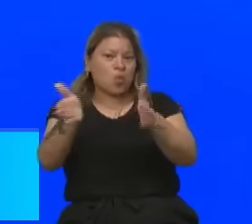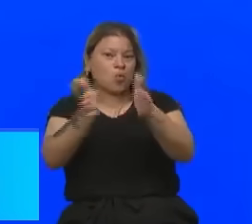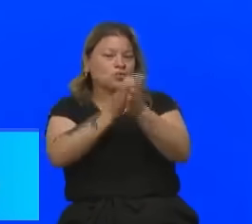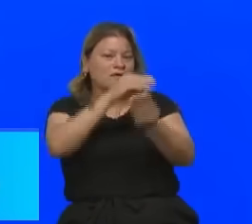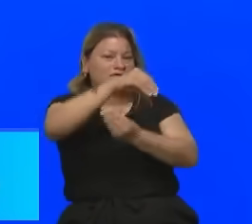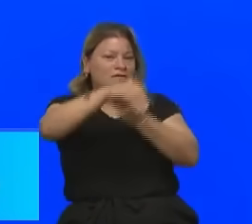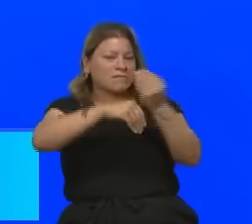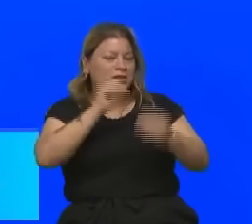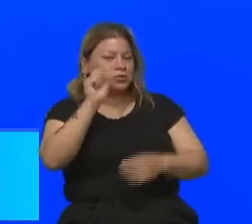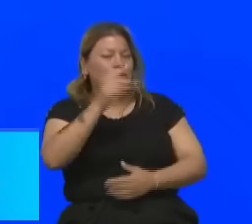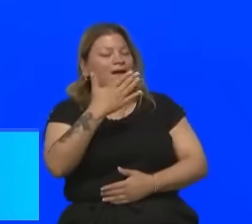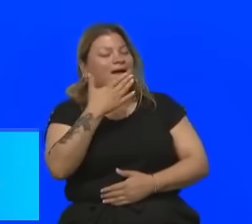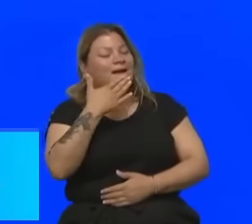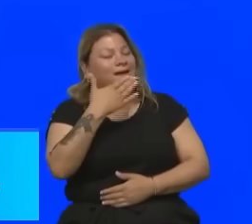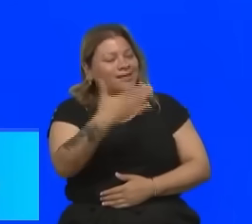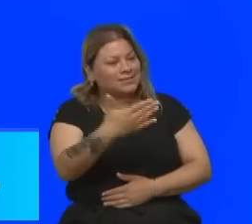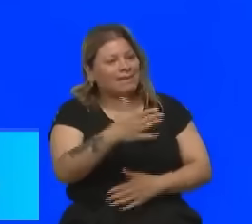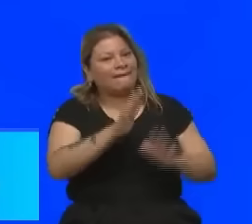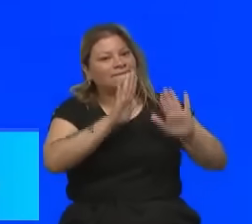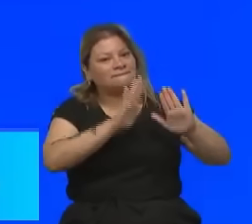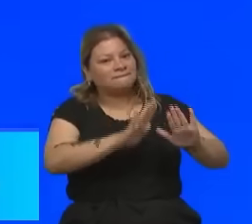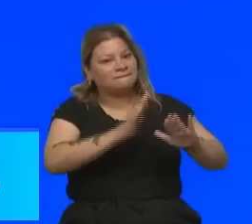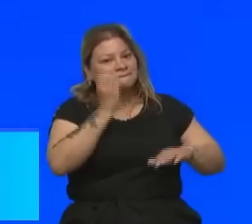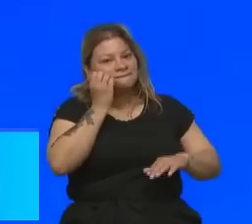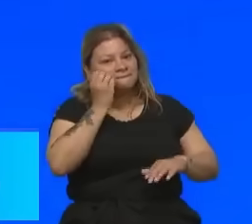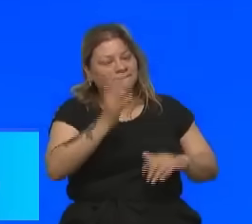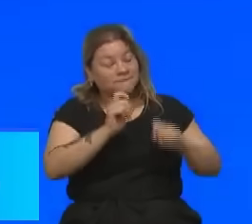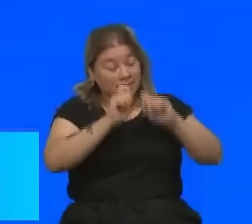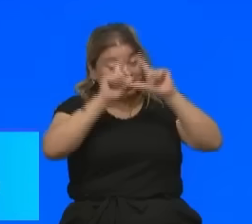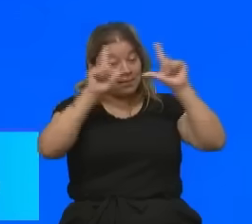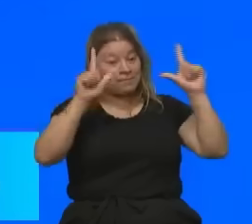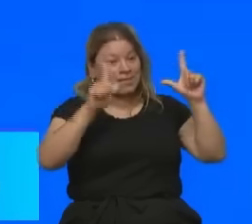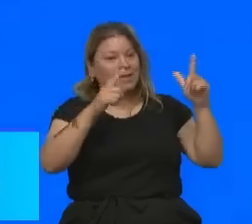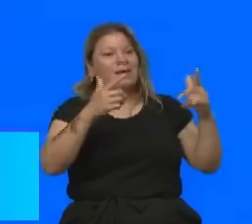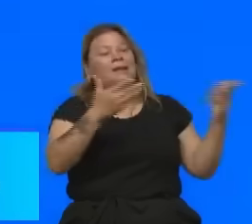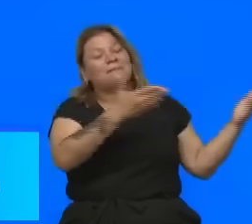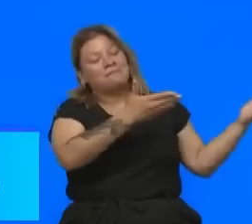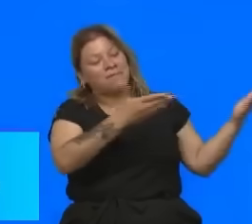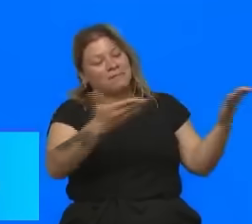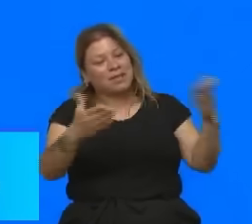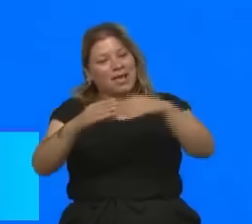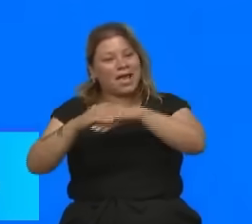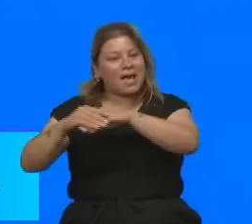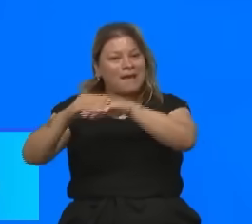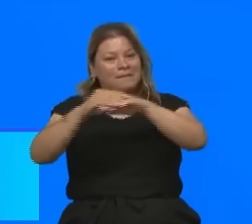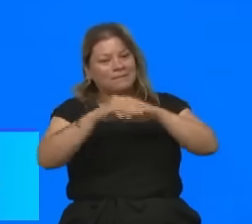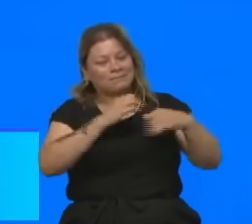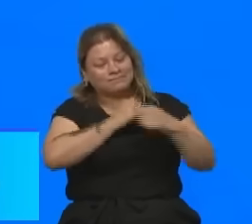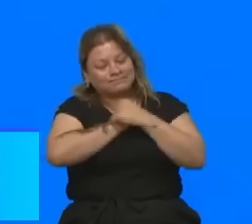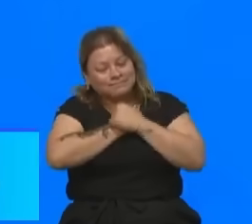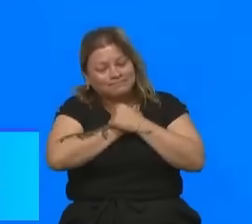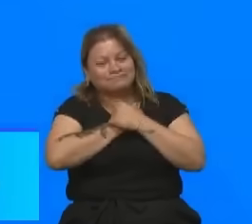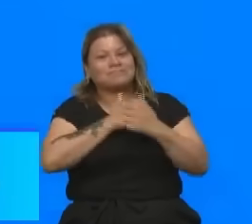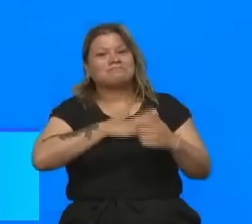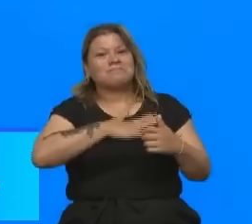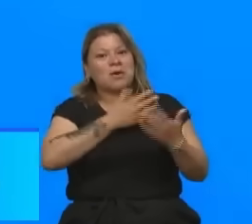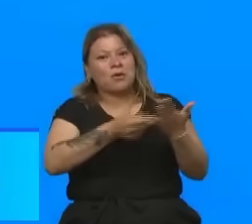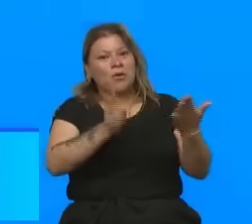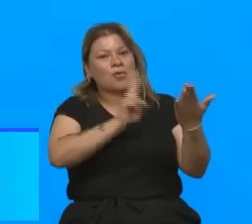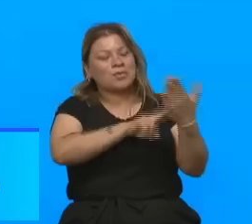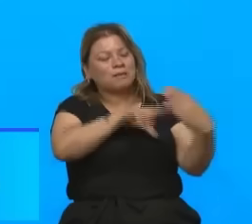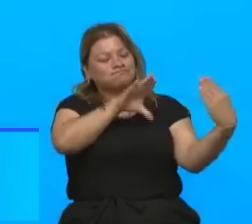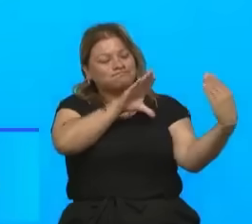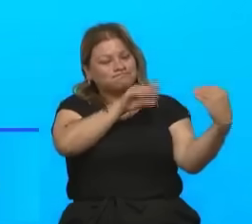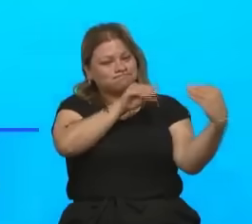agradecemos profundamente haberse quedado hasta tan tarde despierto. Mati, bienvenido, querido amigo. Un placer volver a establecer un diálogo